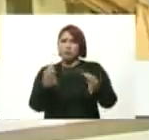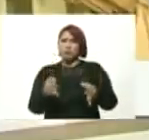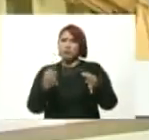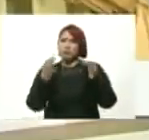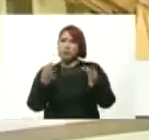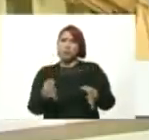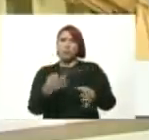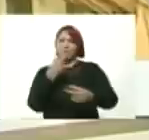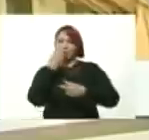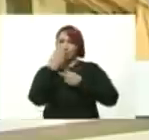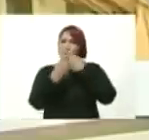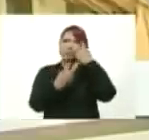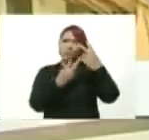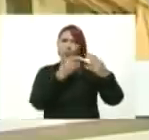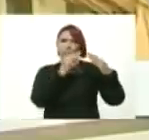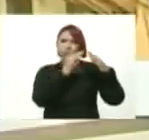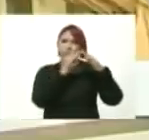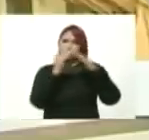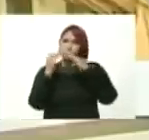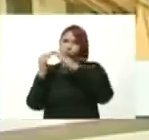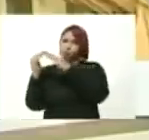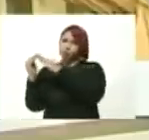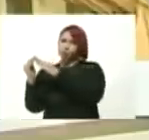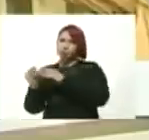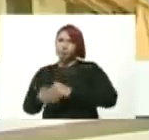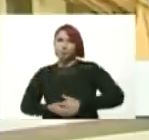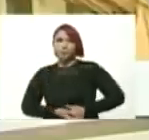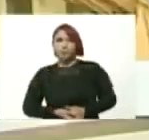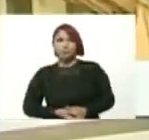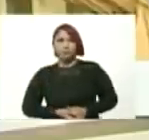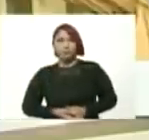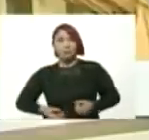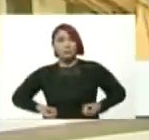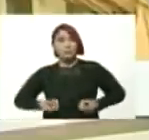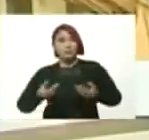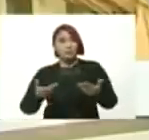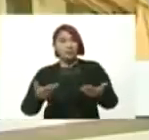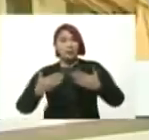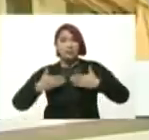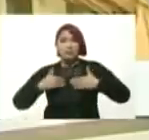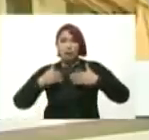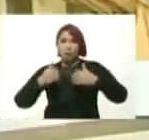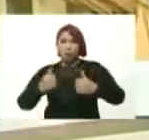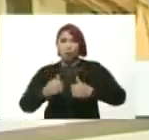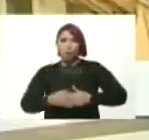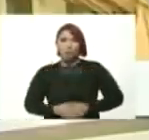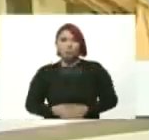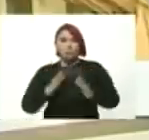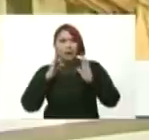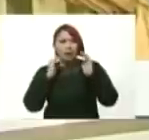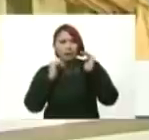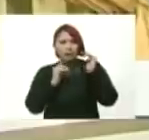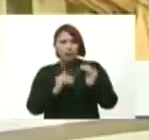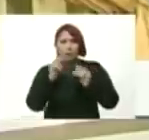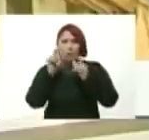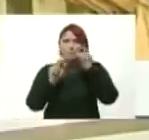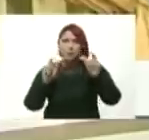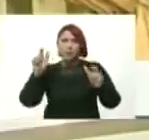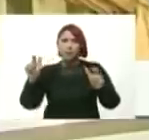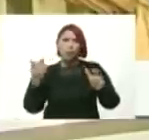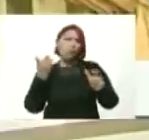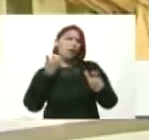visitando casa por casa llevando salud atendiendo a los pacientes